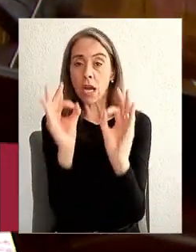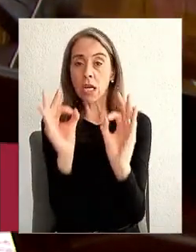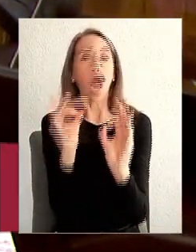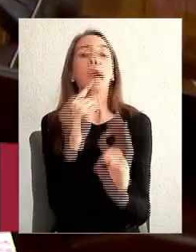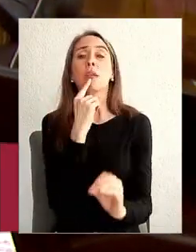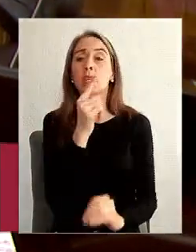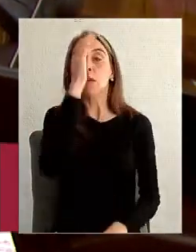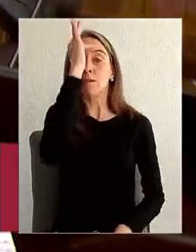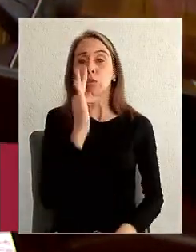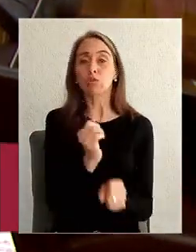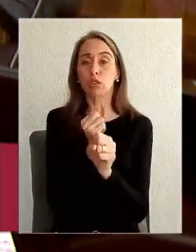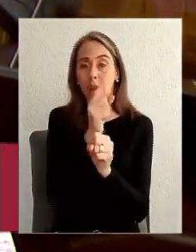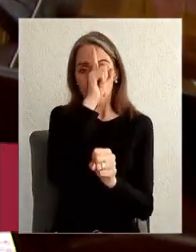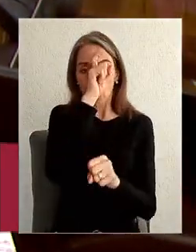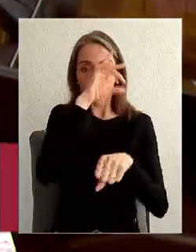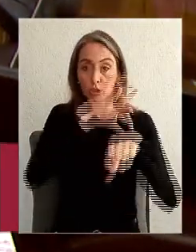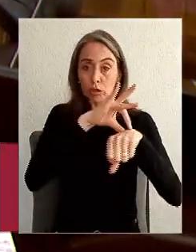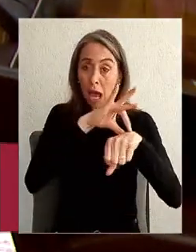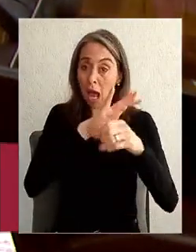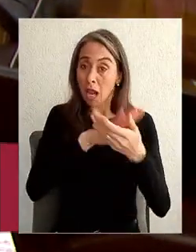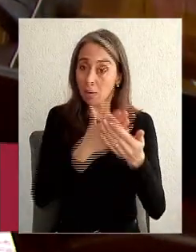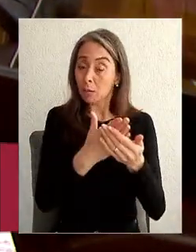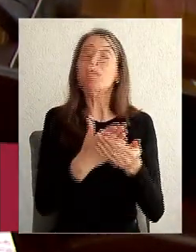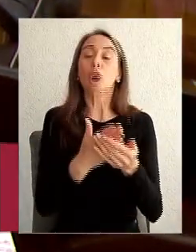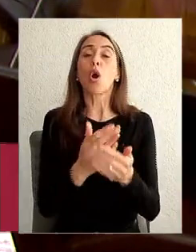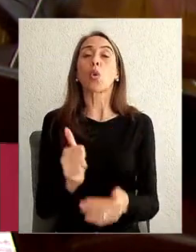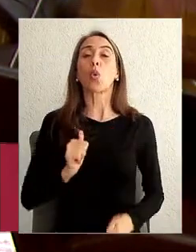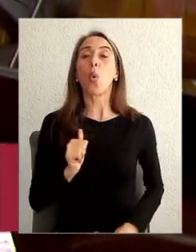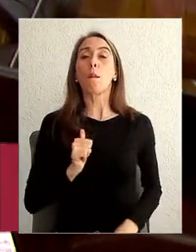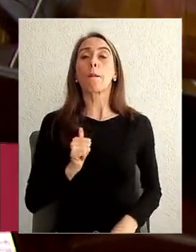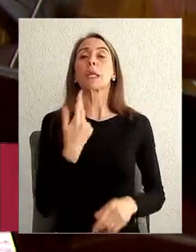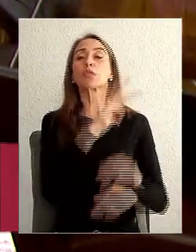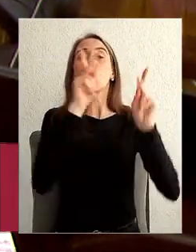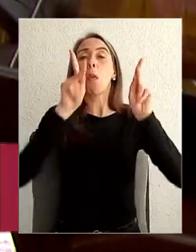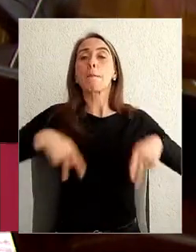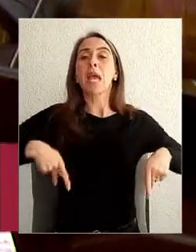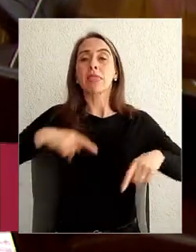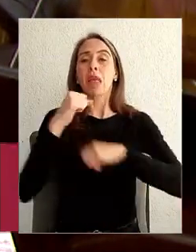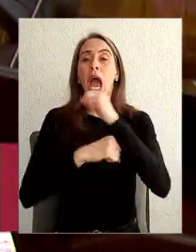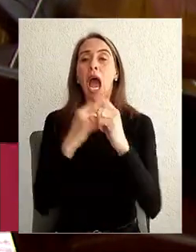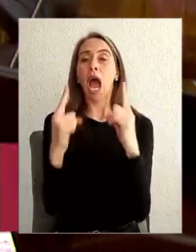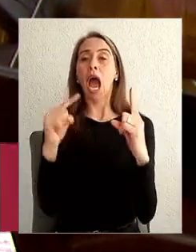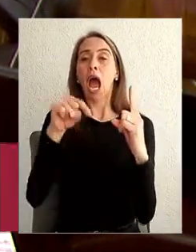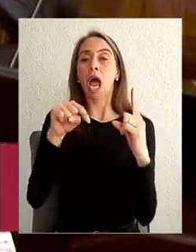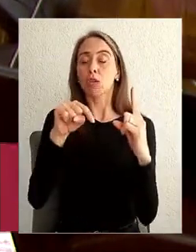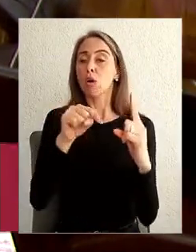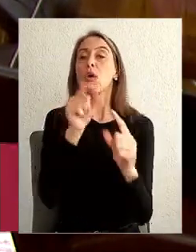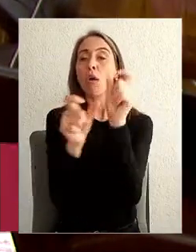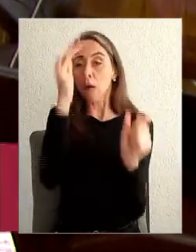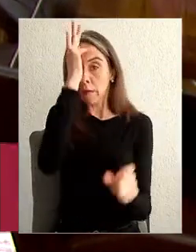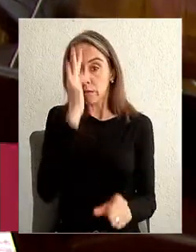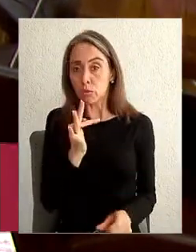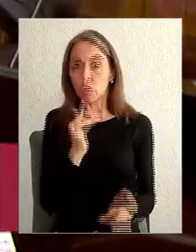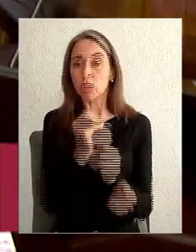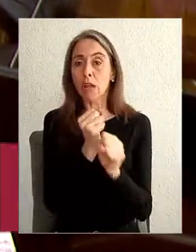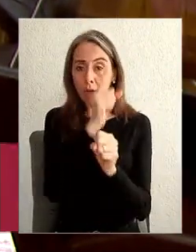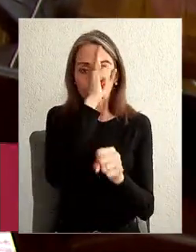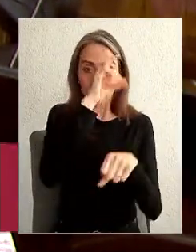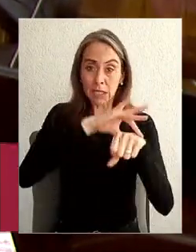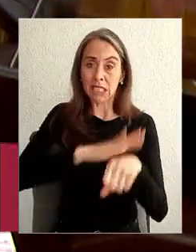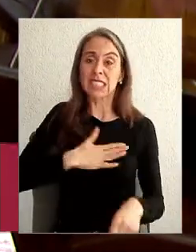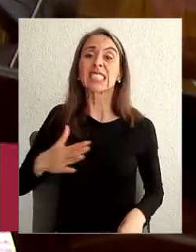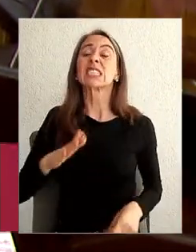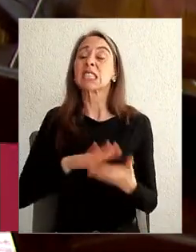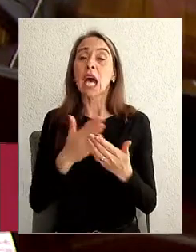sector sanitario. Los trabajadores del sector salud merecen esa diferencia. No basta con aplausos. Ha sido puro aplauso